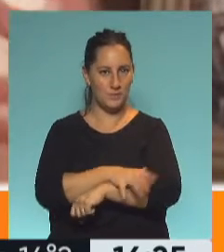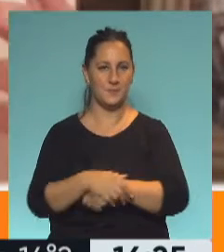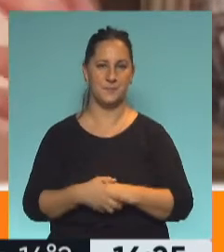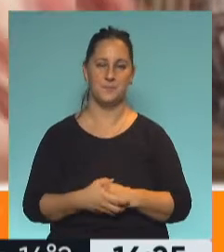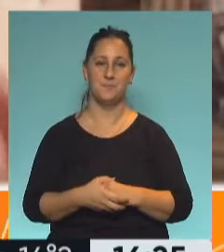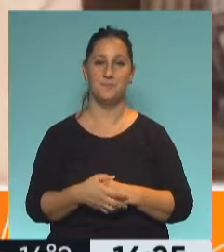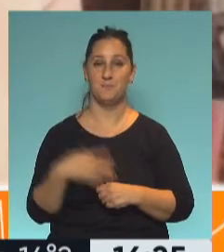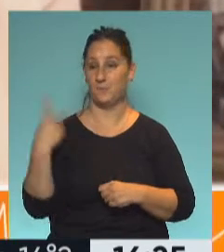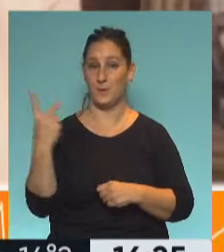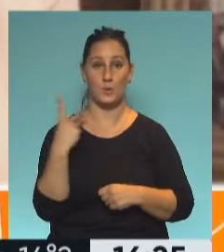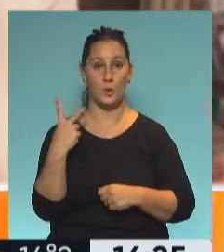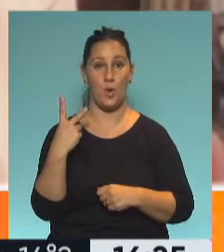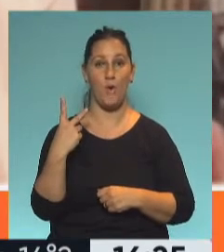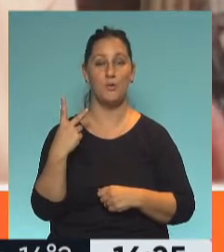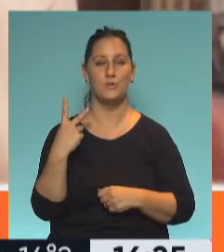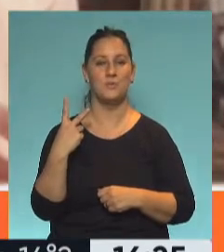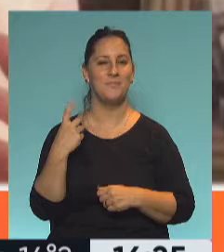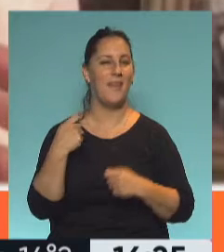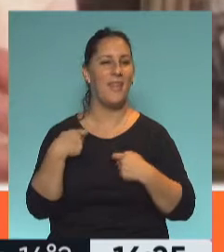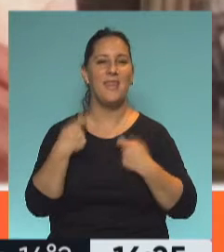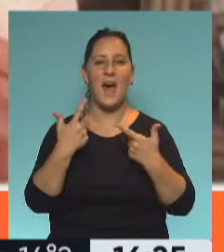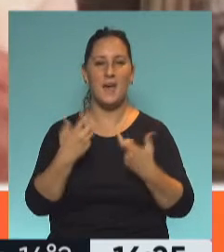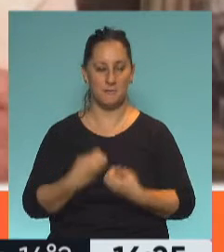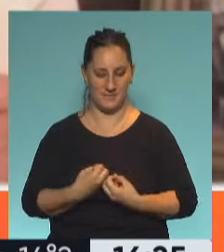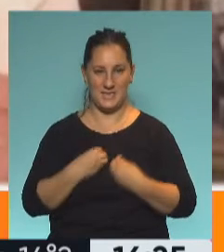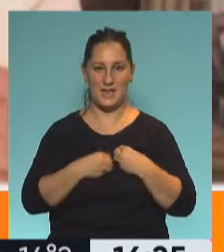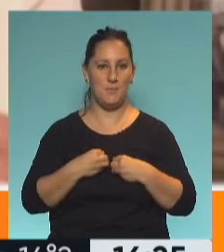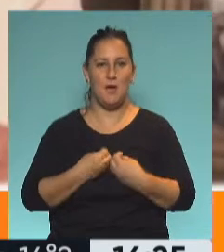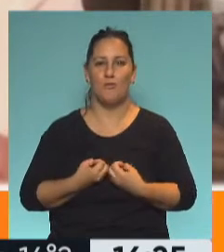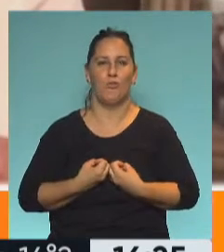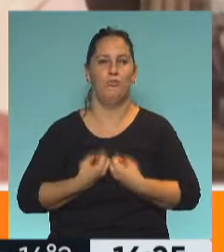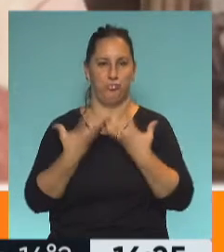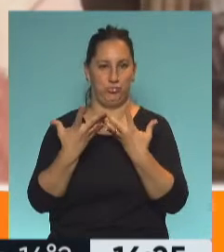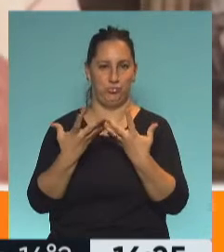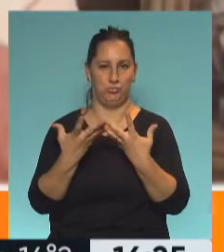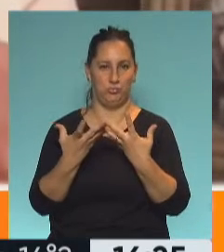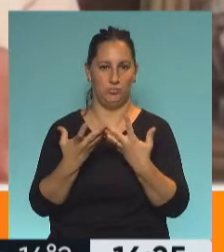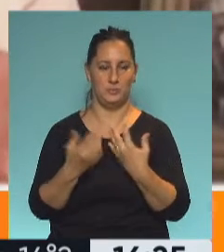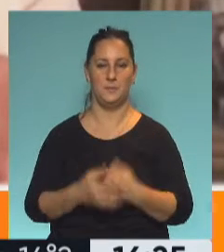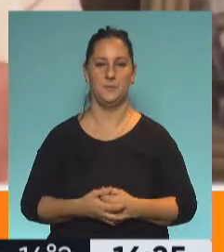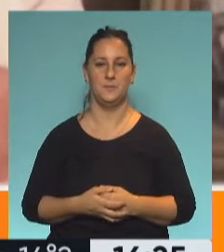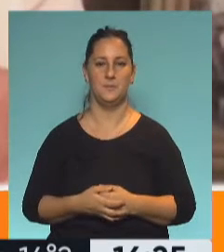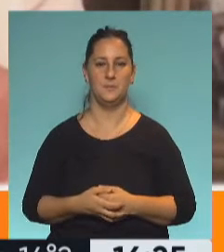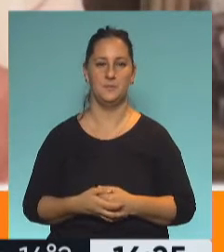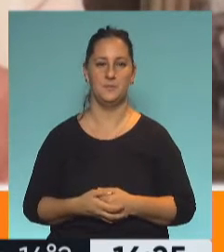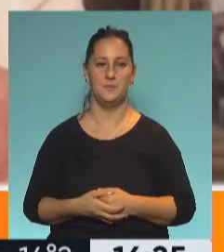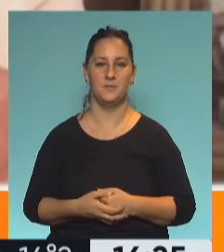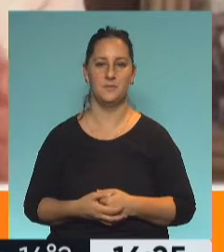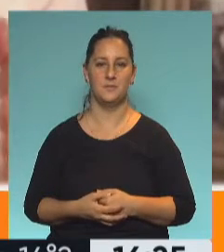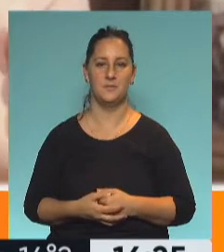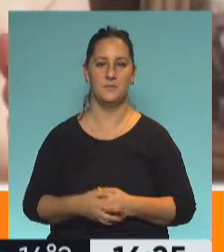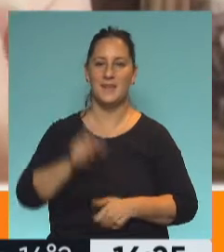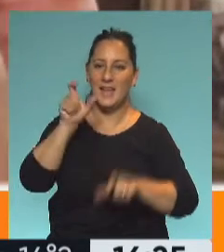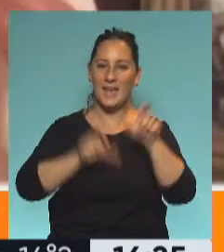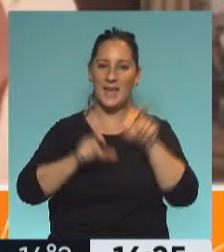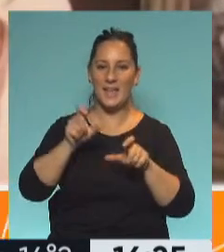lo que hicimos con Nahuel en particular era tratar de expresar ese sentimiento único respecto de la